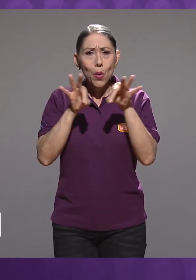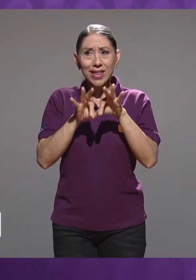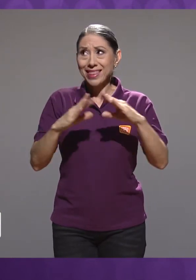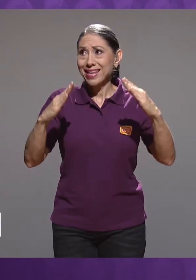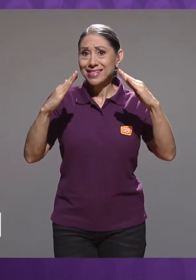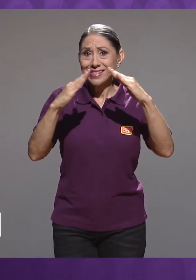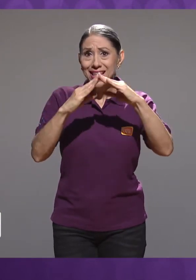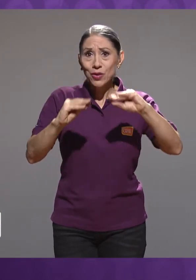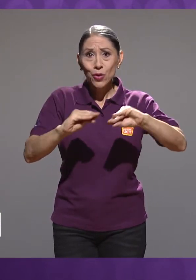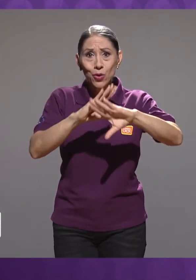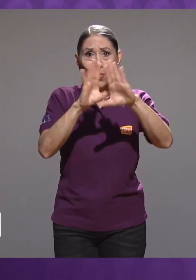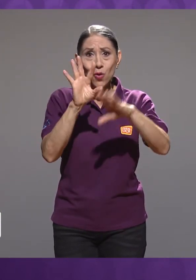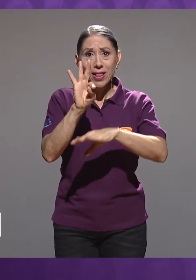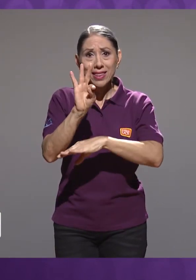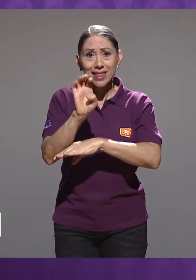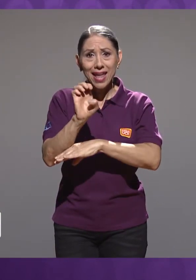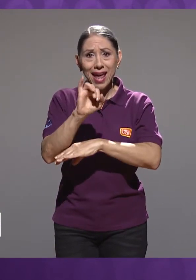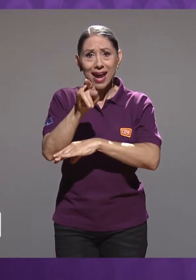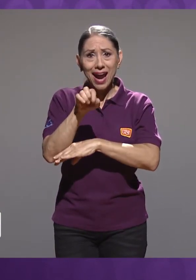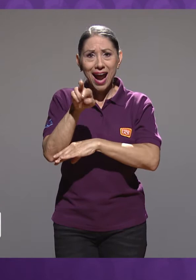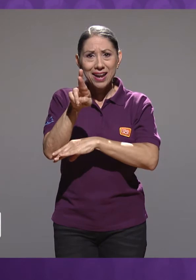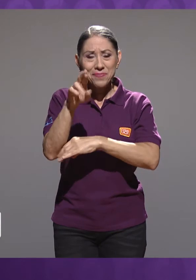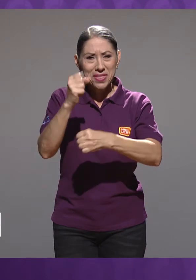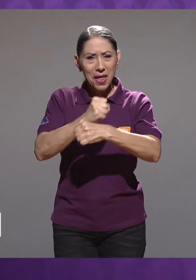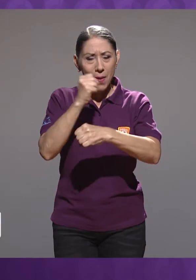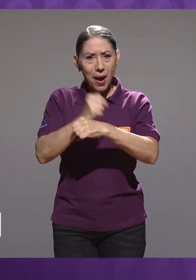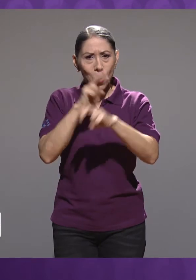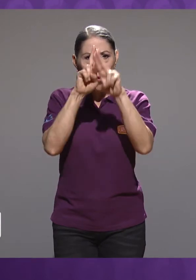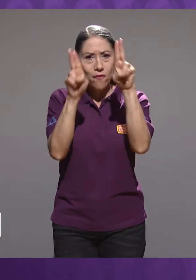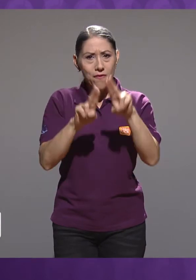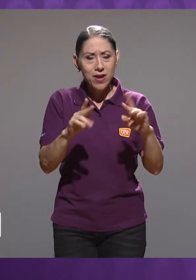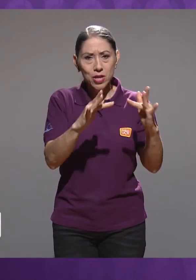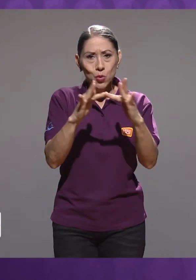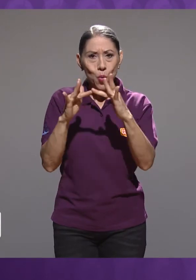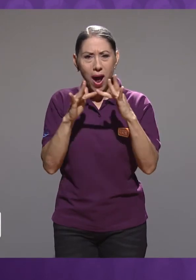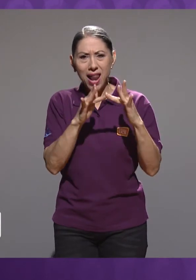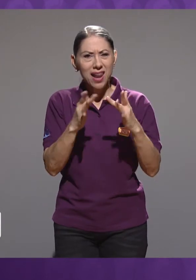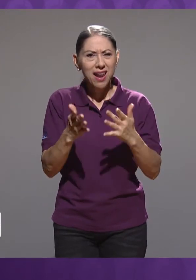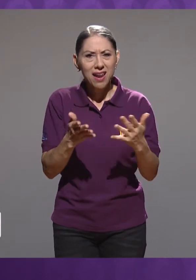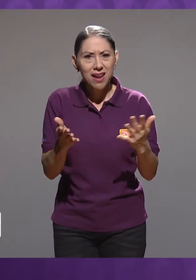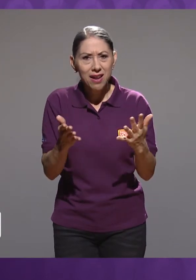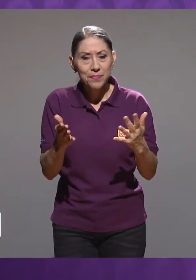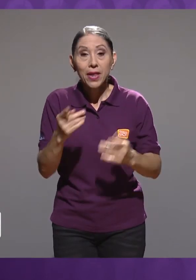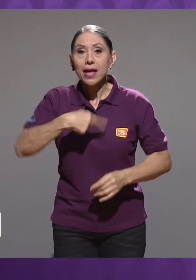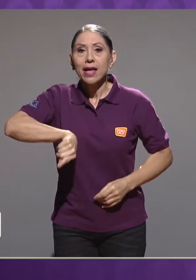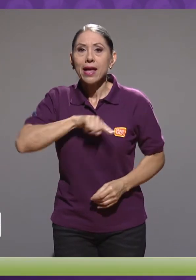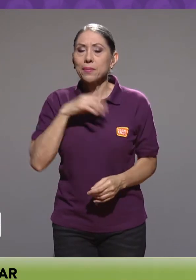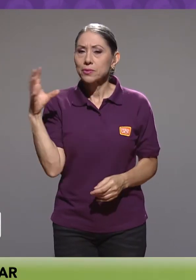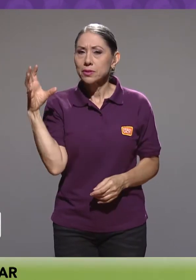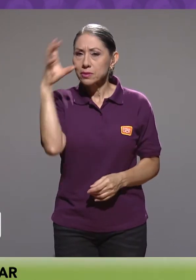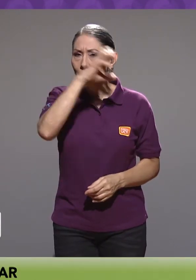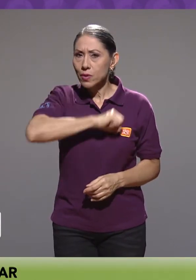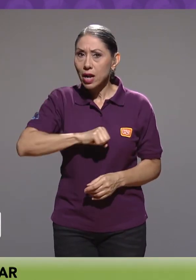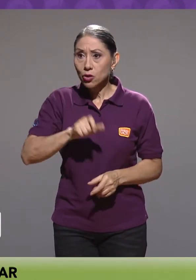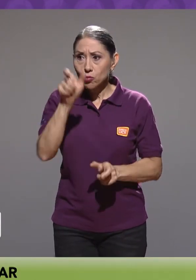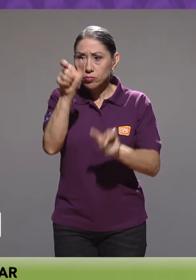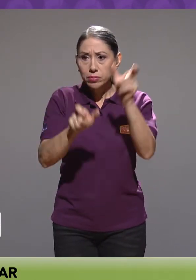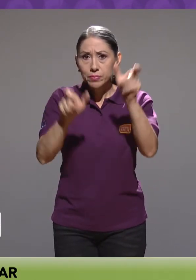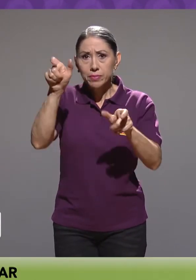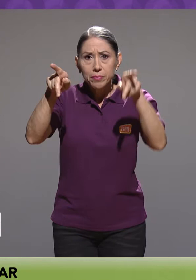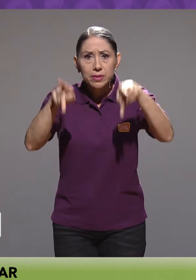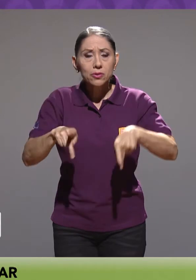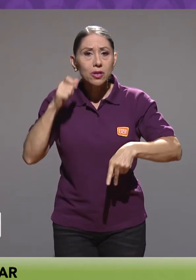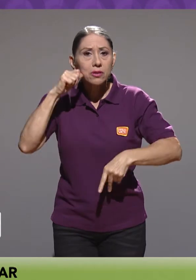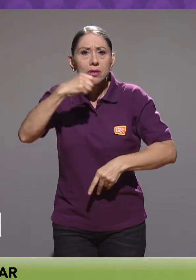importantes que hemos tenido en el Centro Diurno de Tegar, en el trabajo virtual principalmente, es que hemos descubierto que las personas